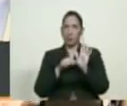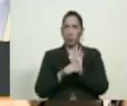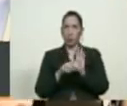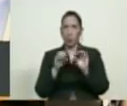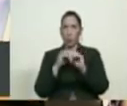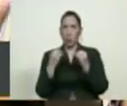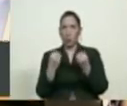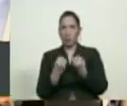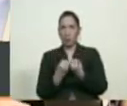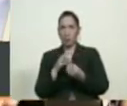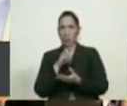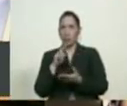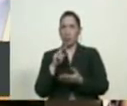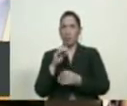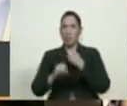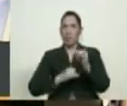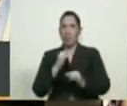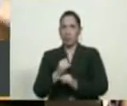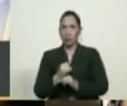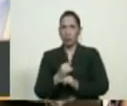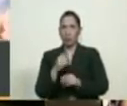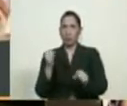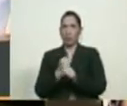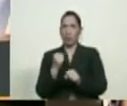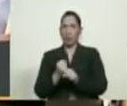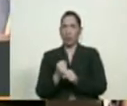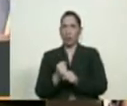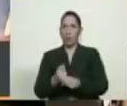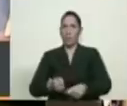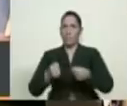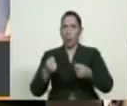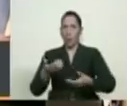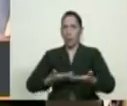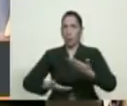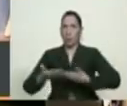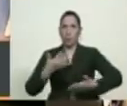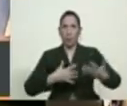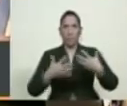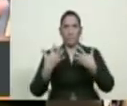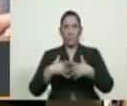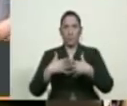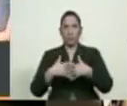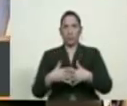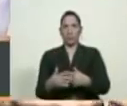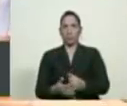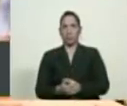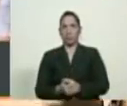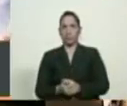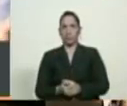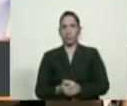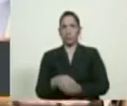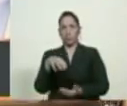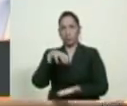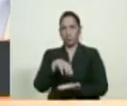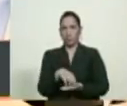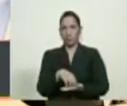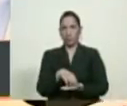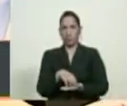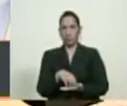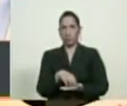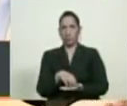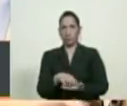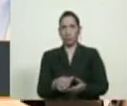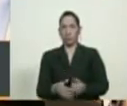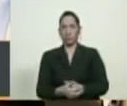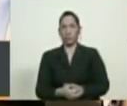como mecanismo de negociación entre los trabajadores, el sector empresarial y, e incluso el Estado, que es patrón en muchos